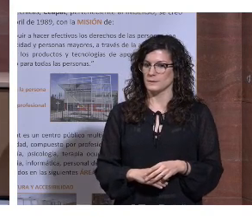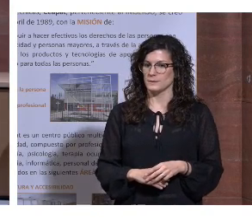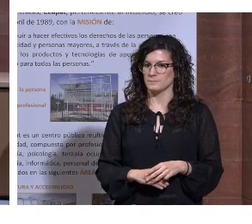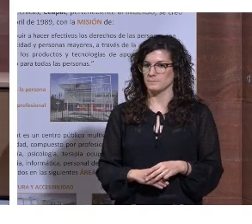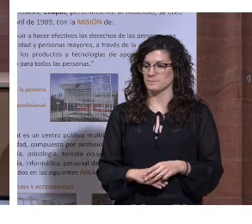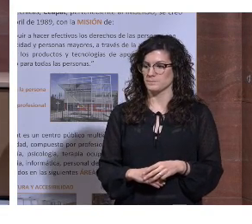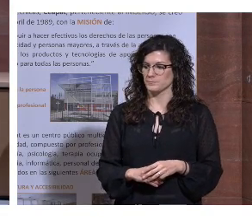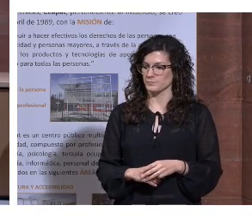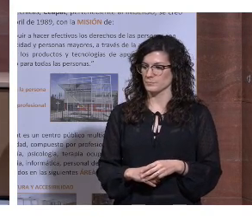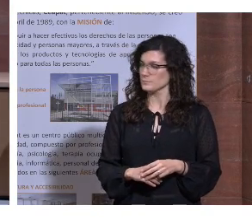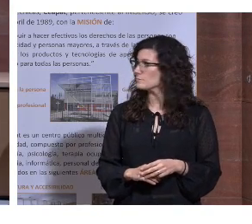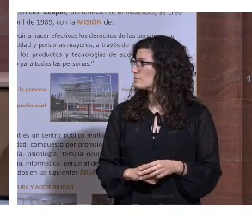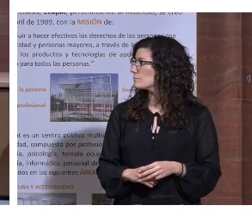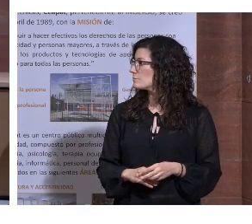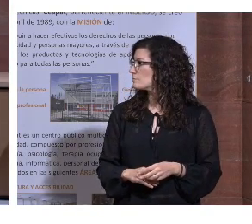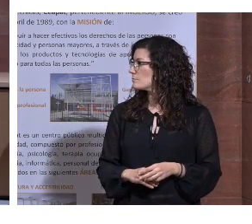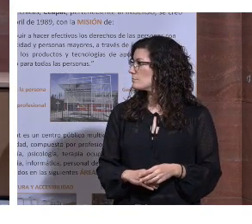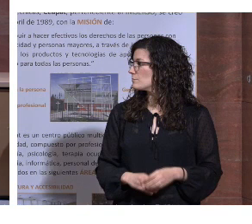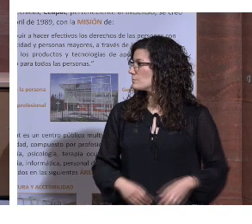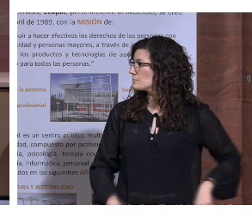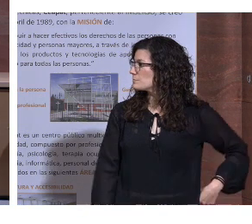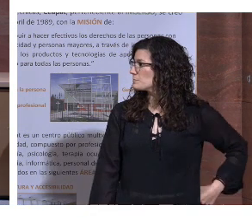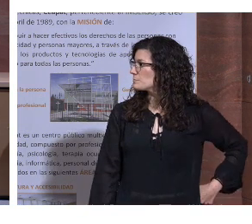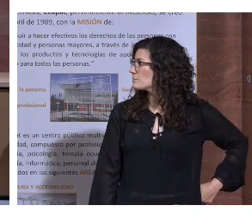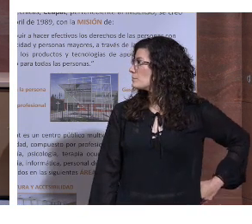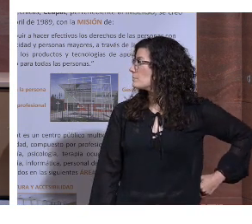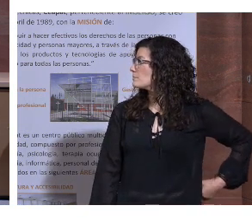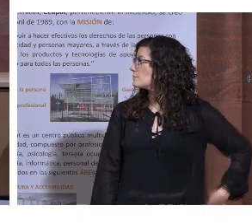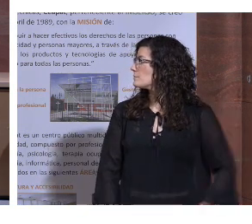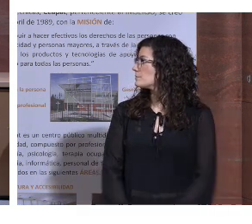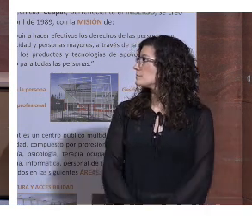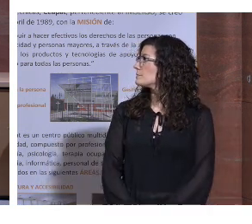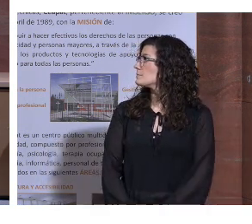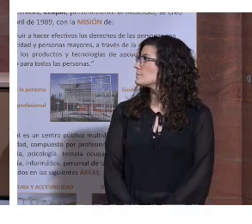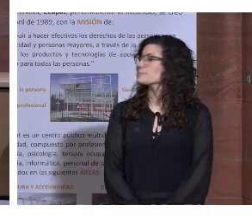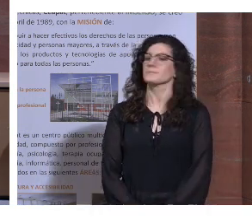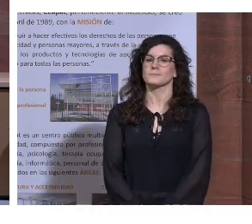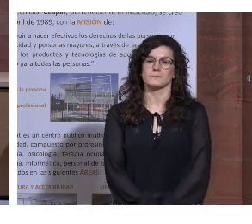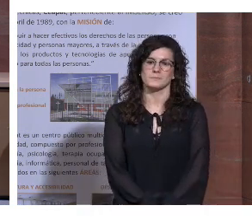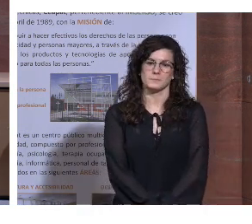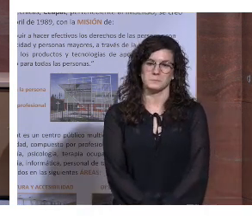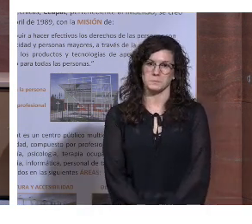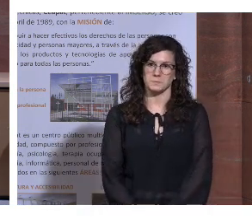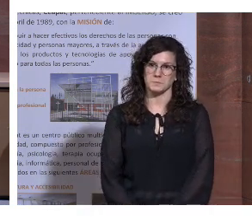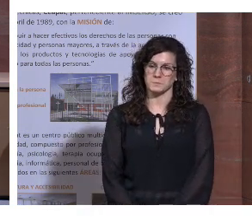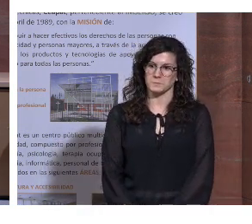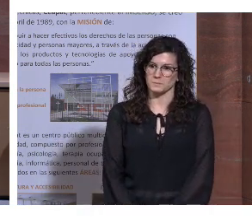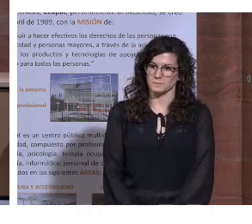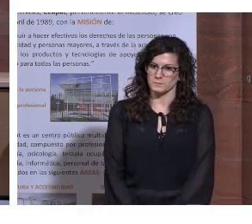las triples. Cuando lo ves en tres, cuando tienes la pantalla. ¿Es este el vídeo? Ese es el vídeo, sí.